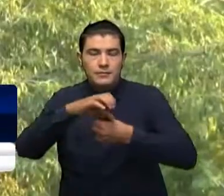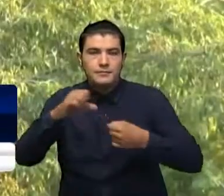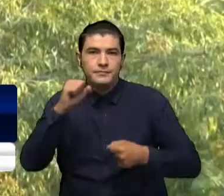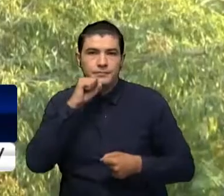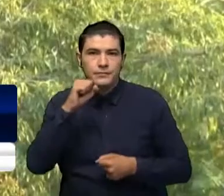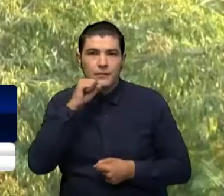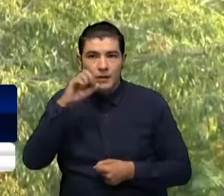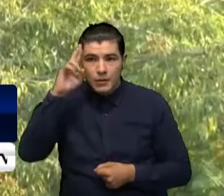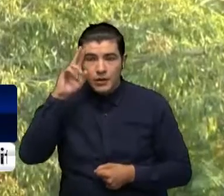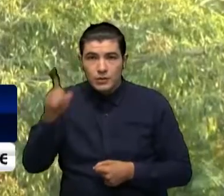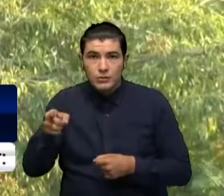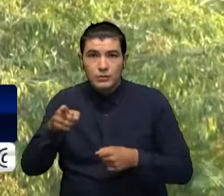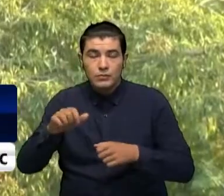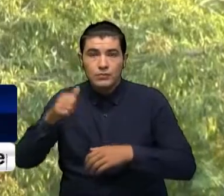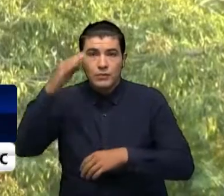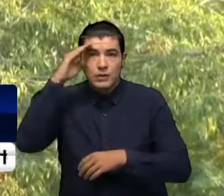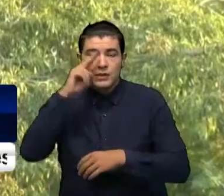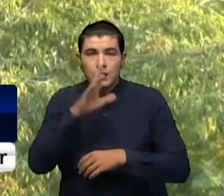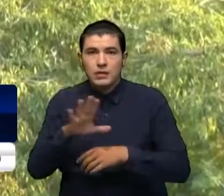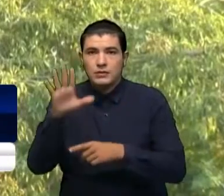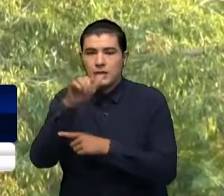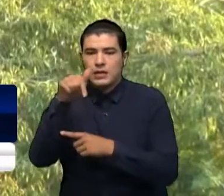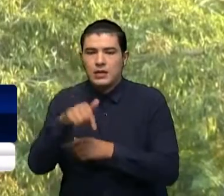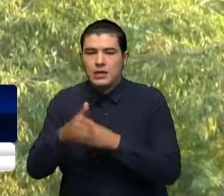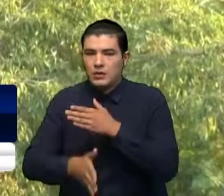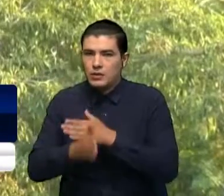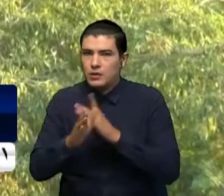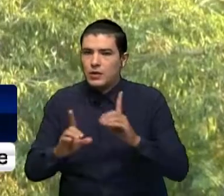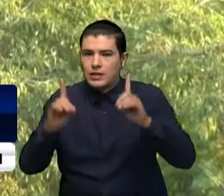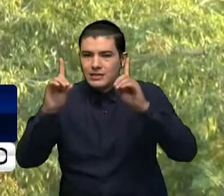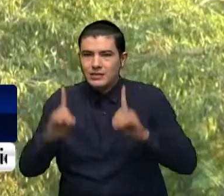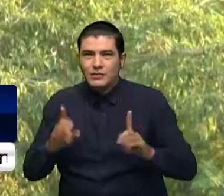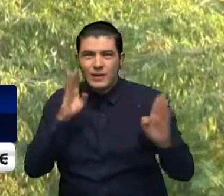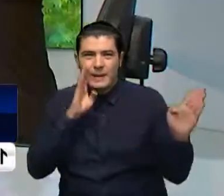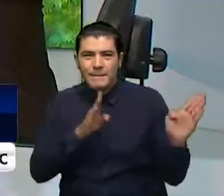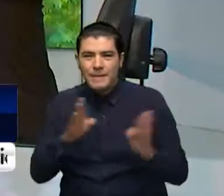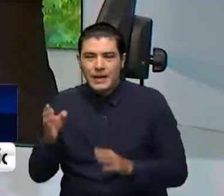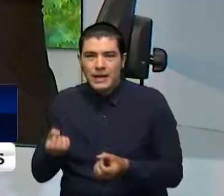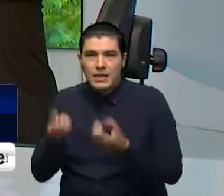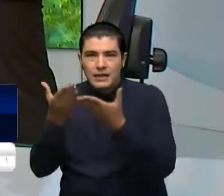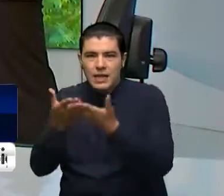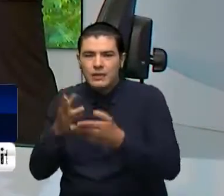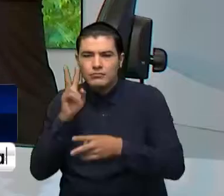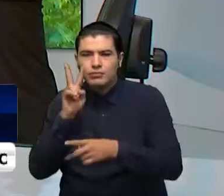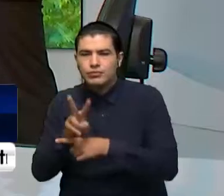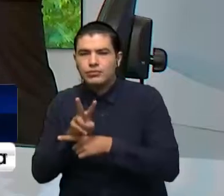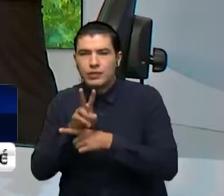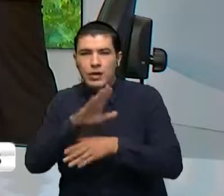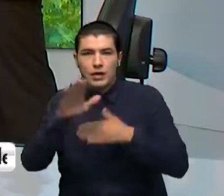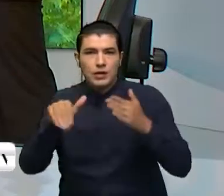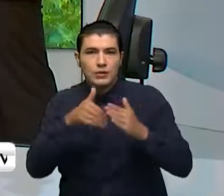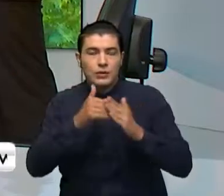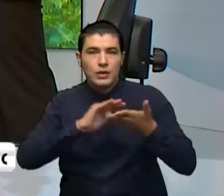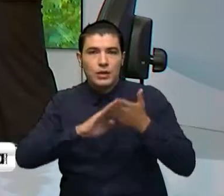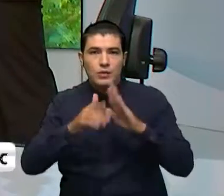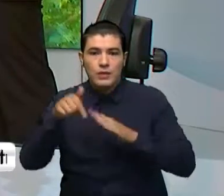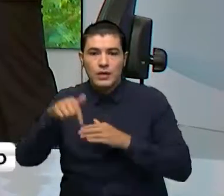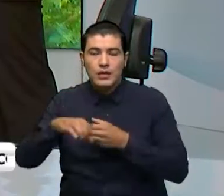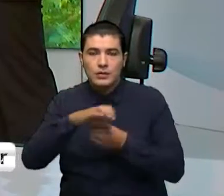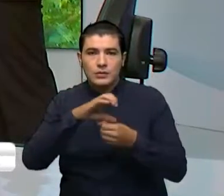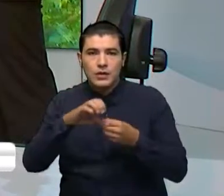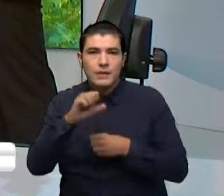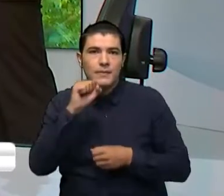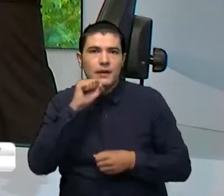autoridades del municipio decidieron continuar con este plan de intervención para brindar seguridad a toda la comunidad de Barranca Bermeja. Por el